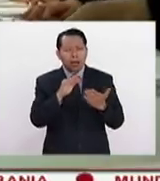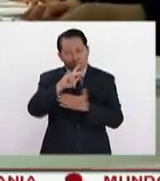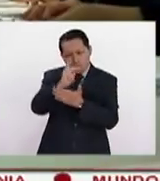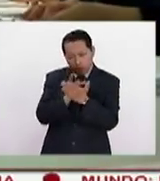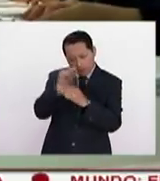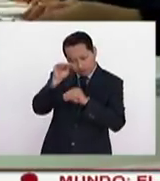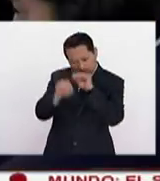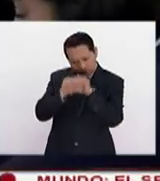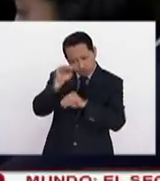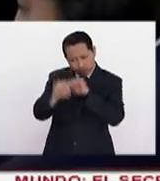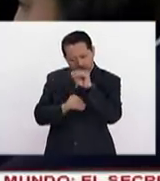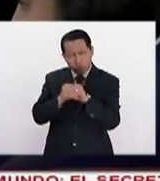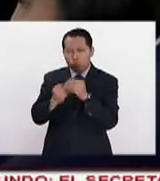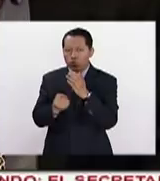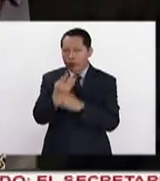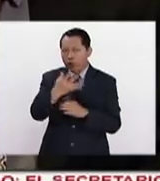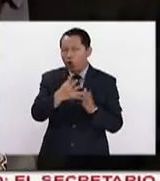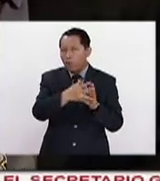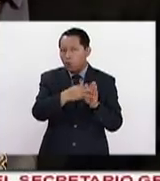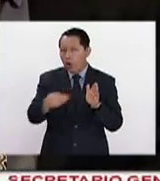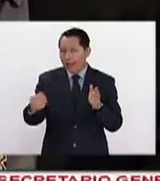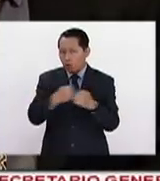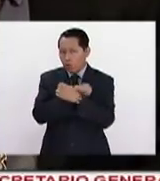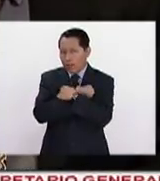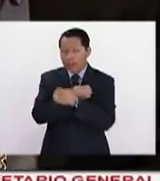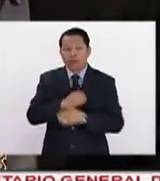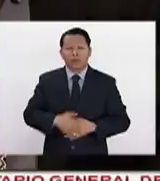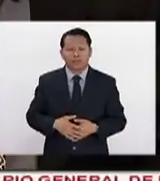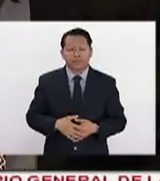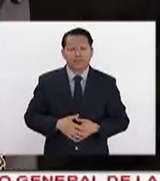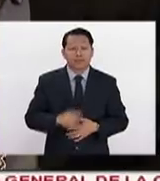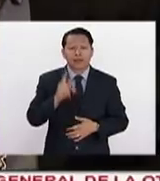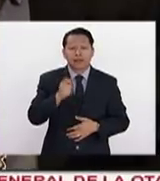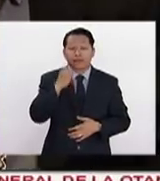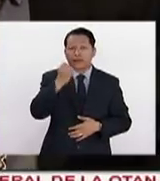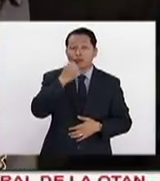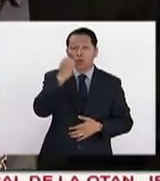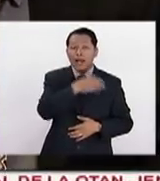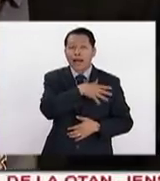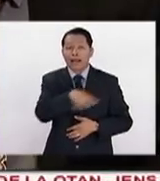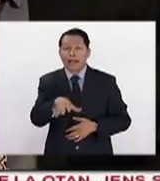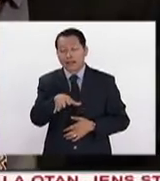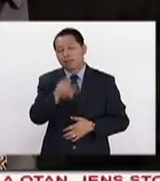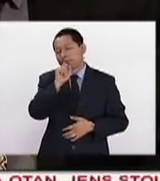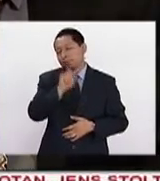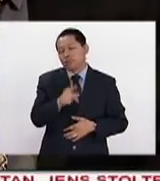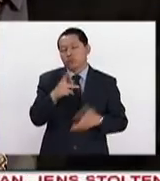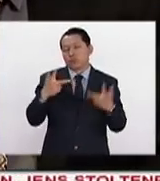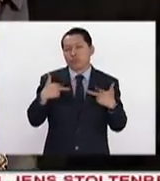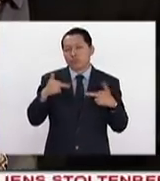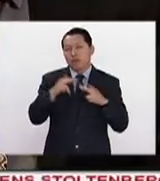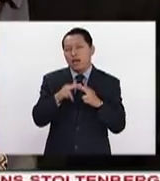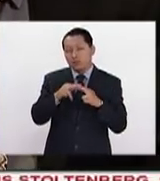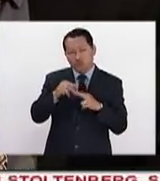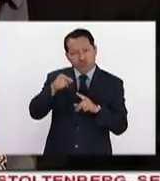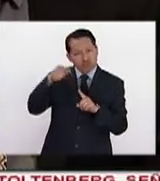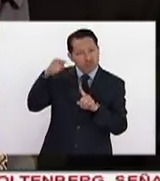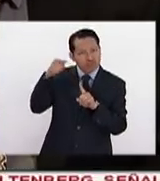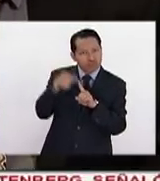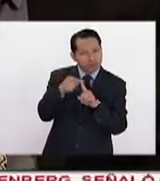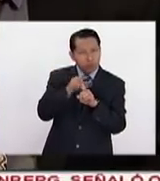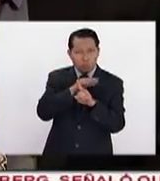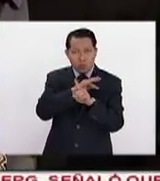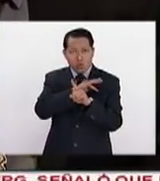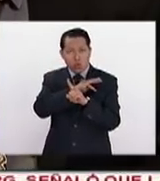del nuevo modelo educativo. La escuela en general y el profesor en particular puede hacer